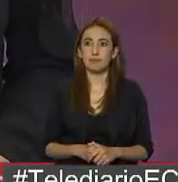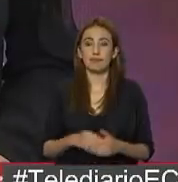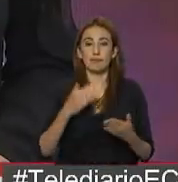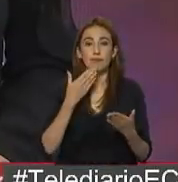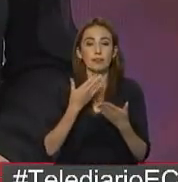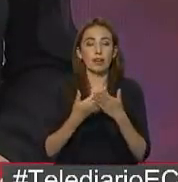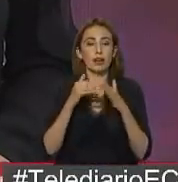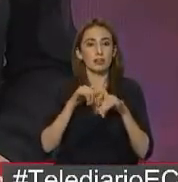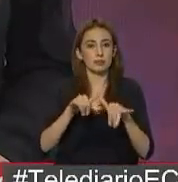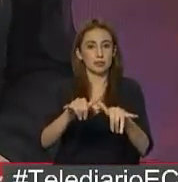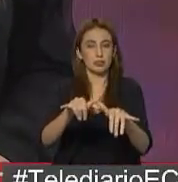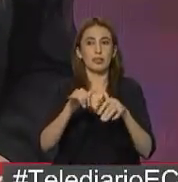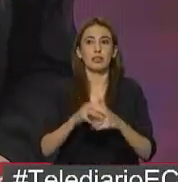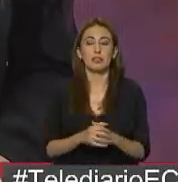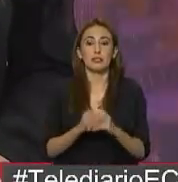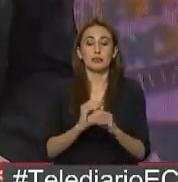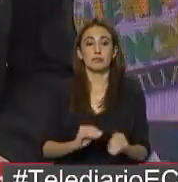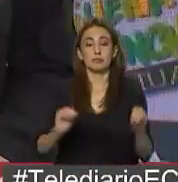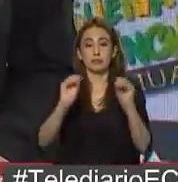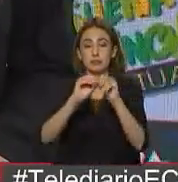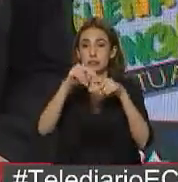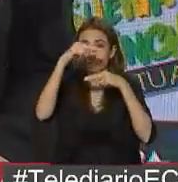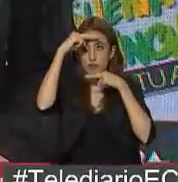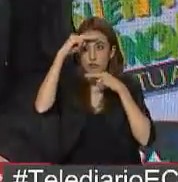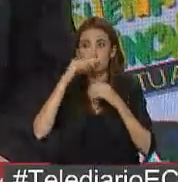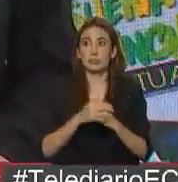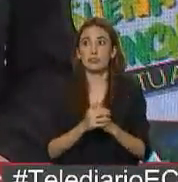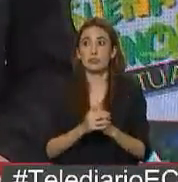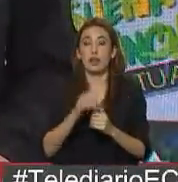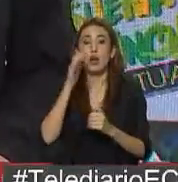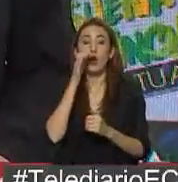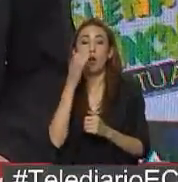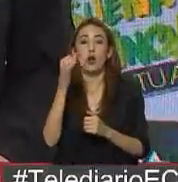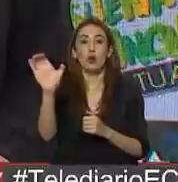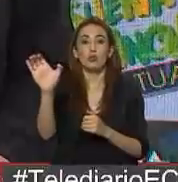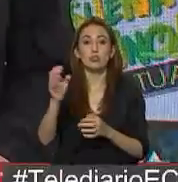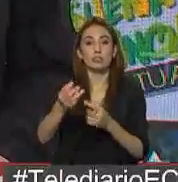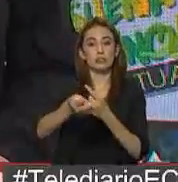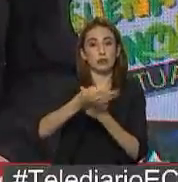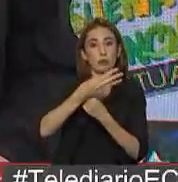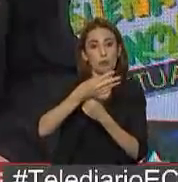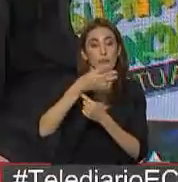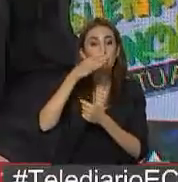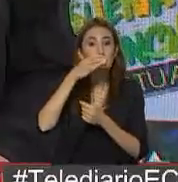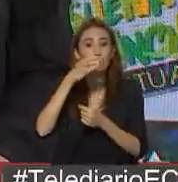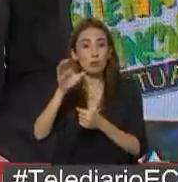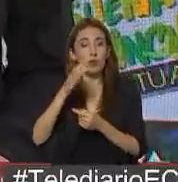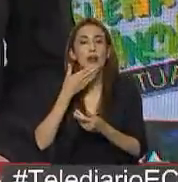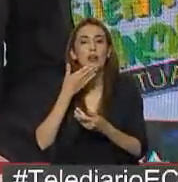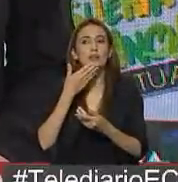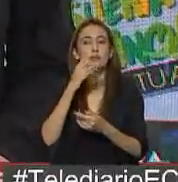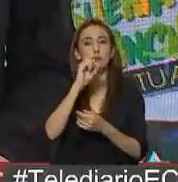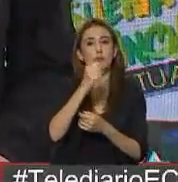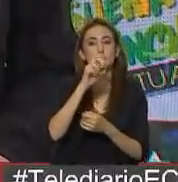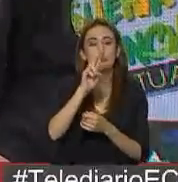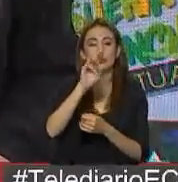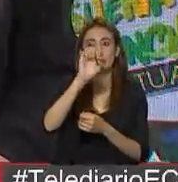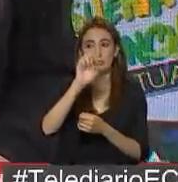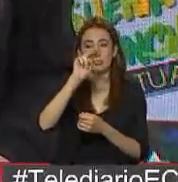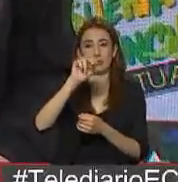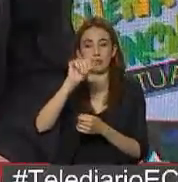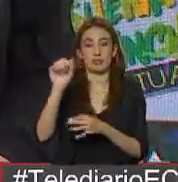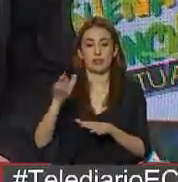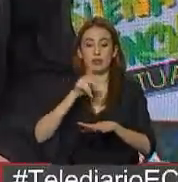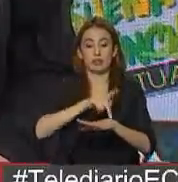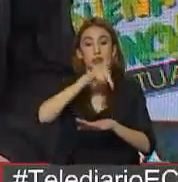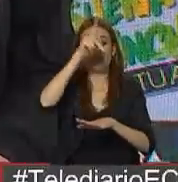Gracias por su preferencia. Continuamos con más información. Mediante un concierto virtual, el Festival Intercolegial Suena Pichincha premió a sus